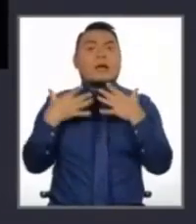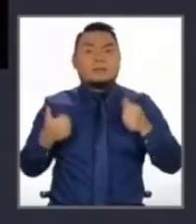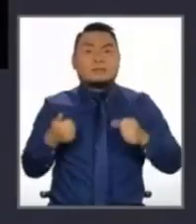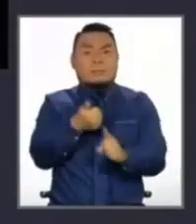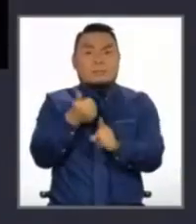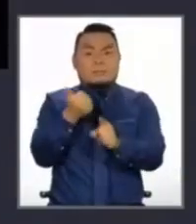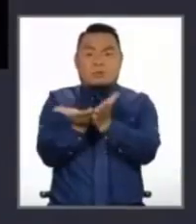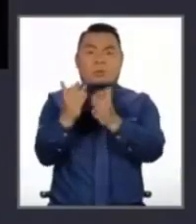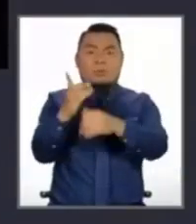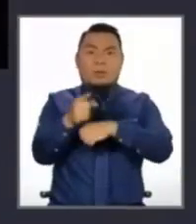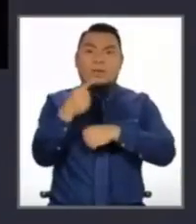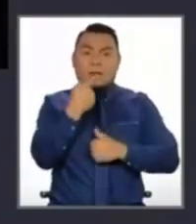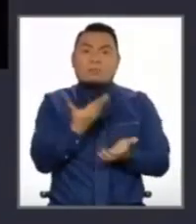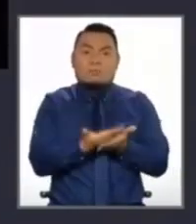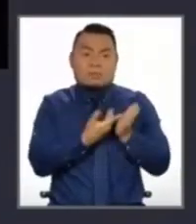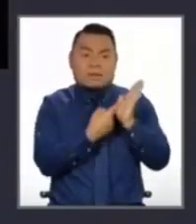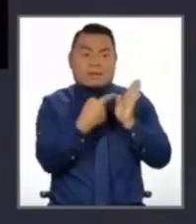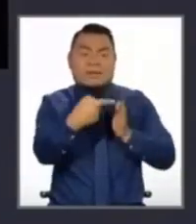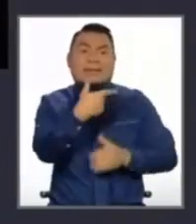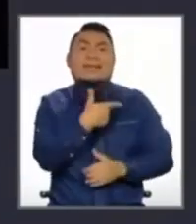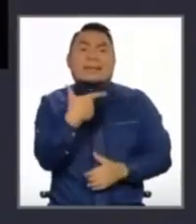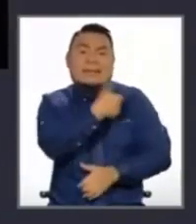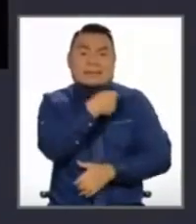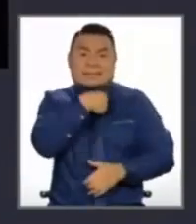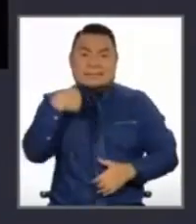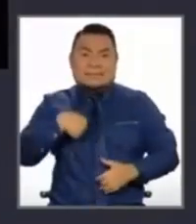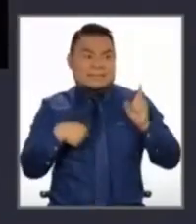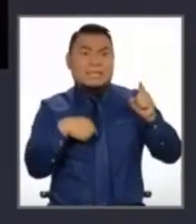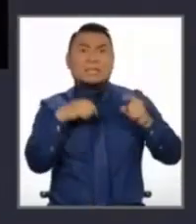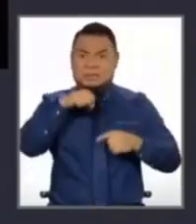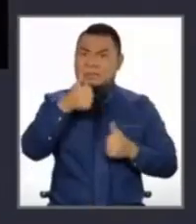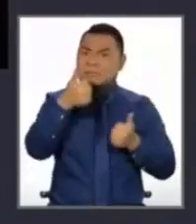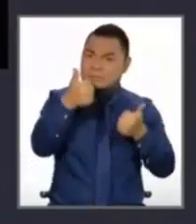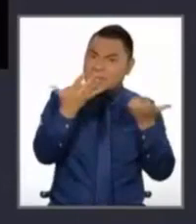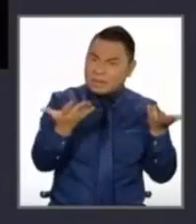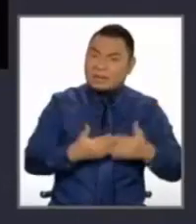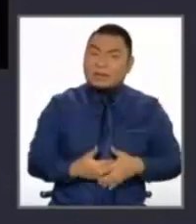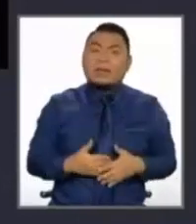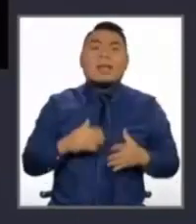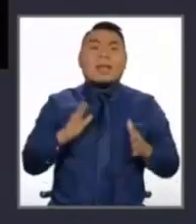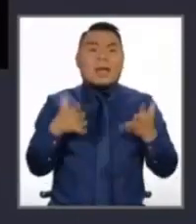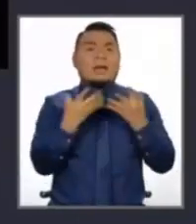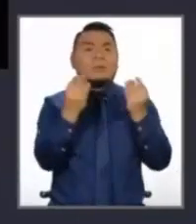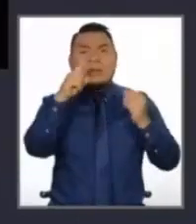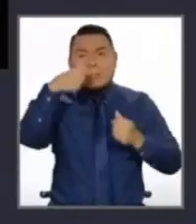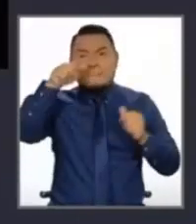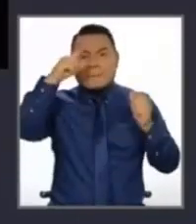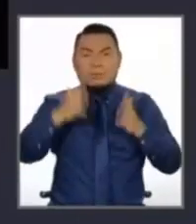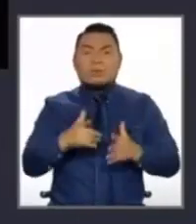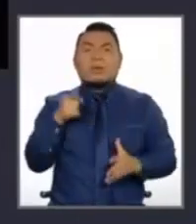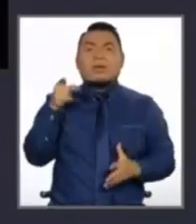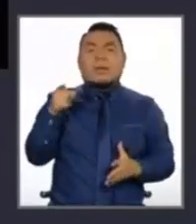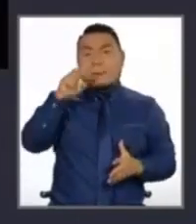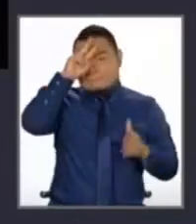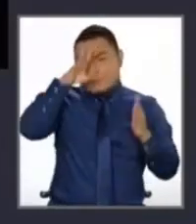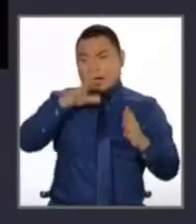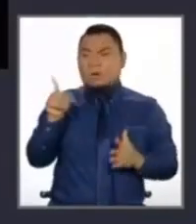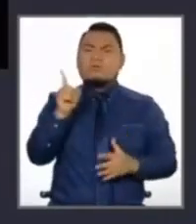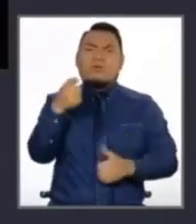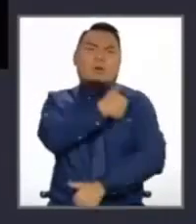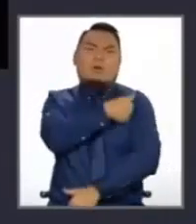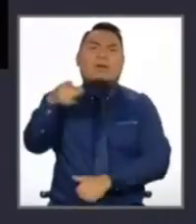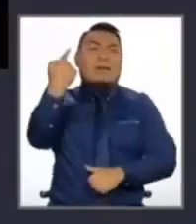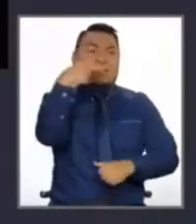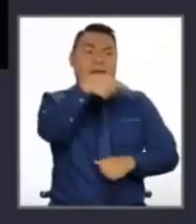propio Colegio Médico que demuestran que la vacuna sí sirve. Y lo peor del caso es que hay millones de peruanos que no se vacunaron a partir